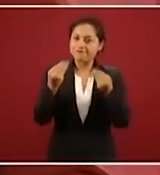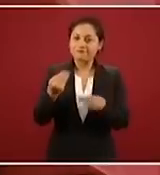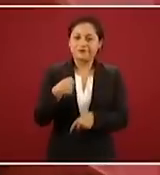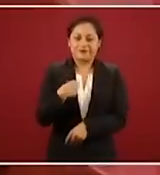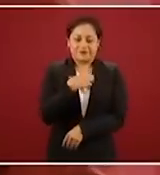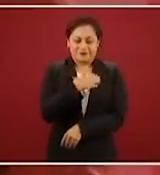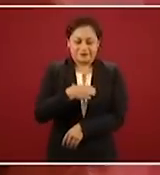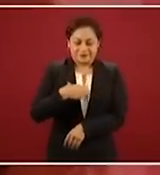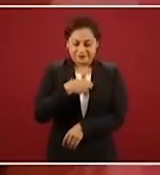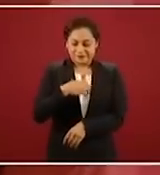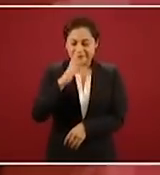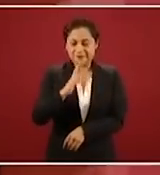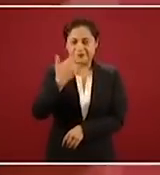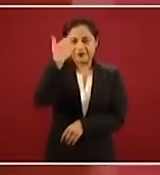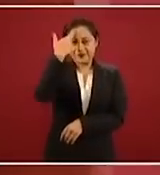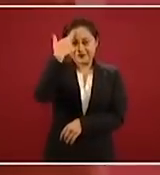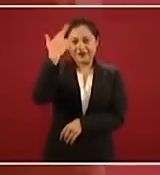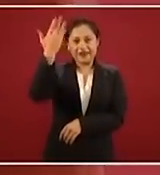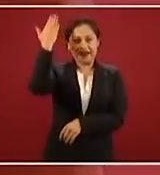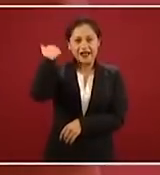hojeado cada una